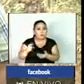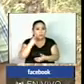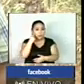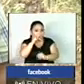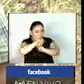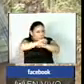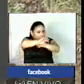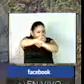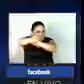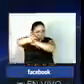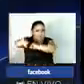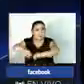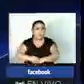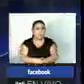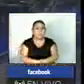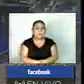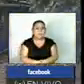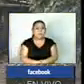viralizara.